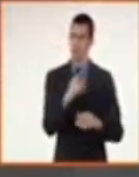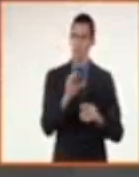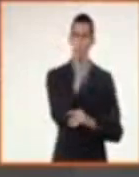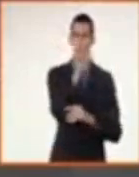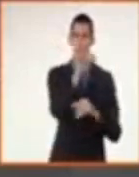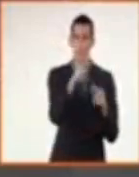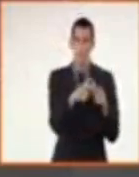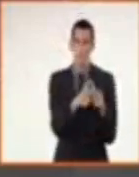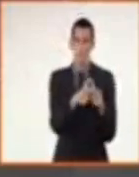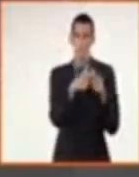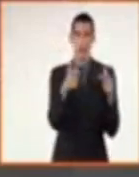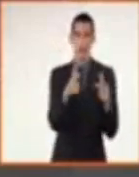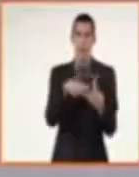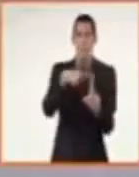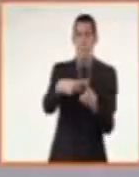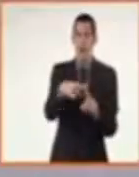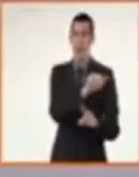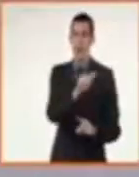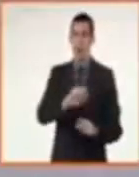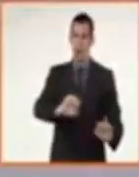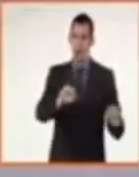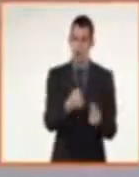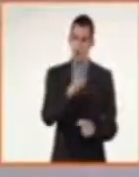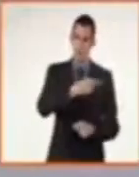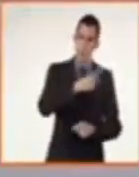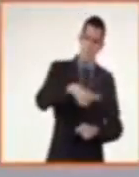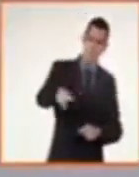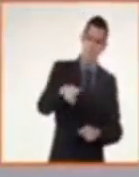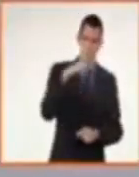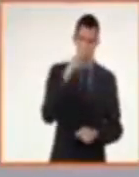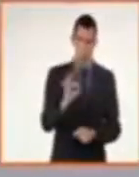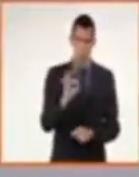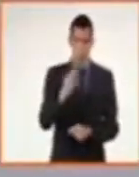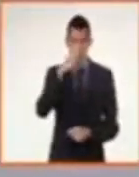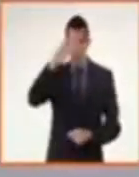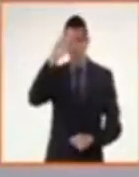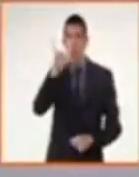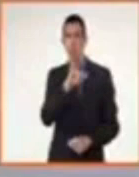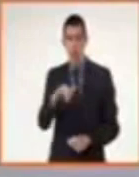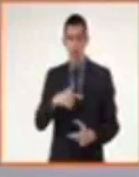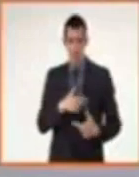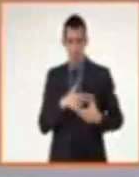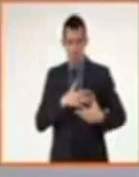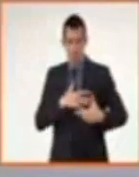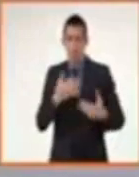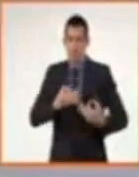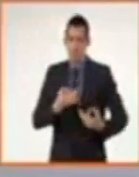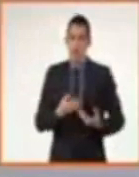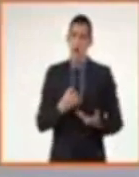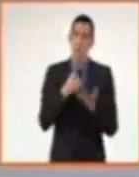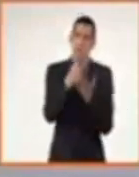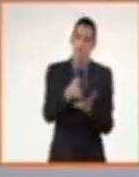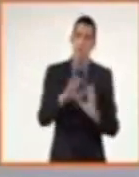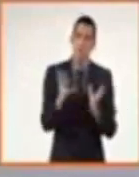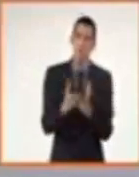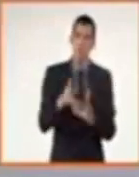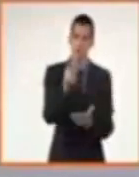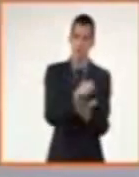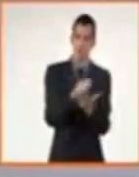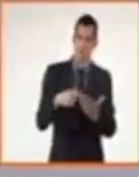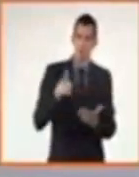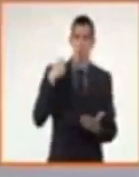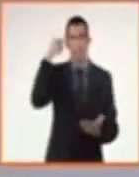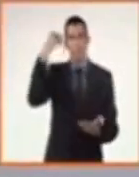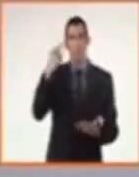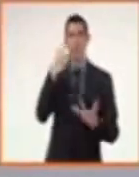voto obligatorio. El voto es obligatorio y aún así ni siquiera llegan al 60% de participación. O como pasó en Venezuela en su momento